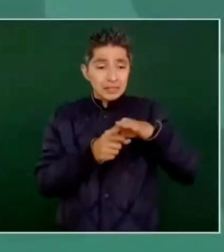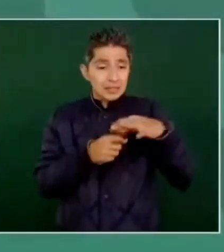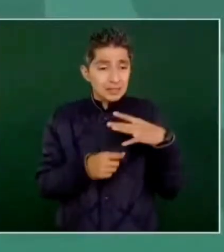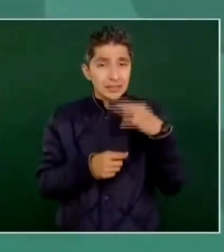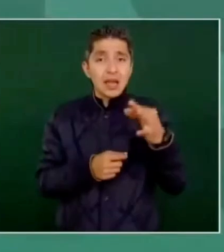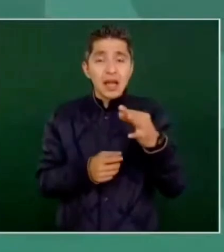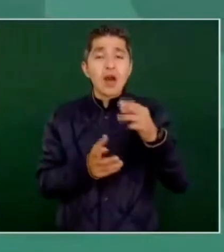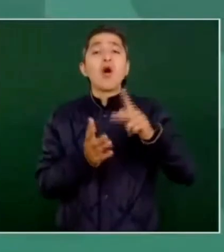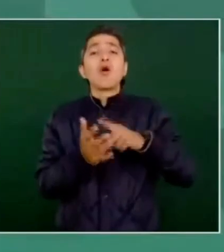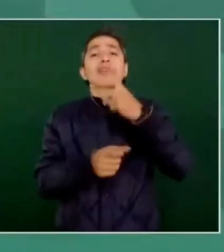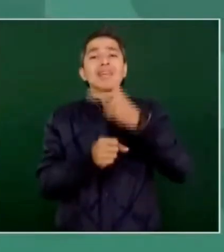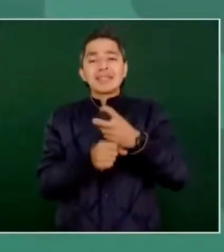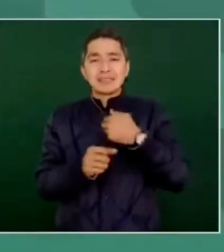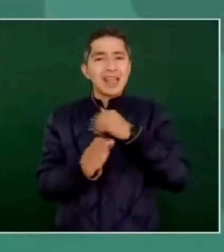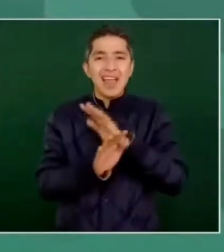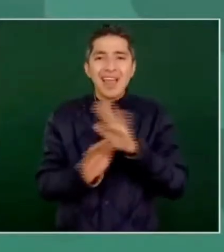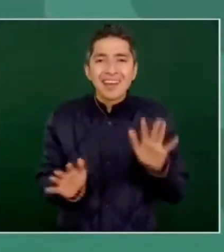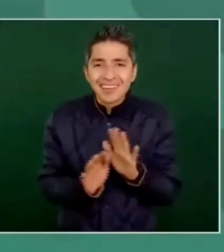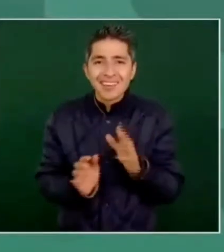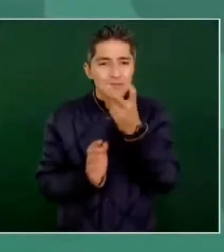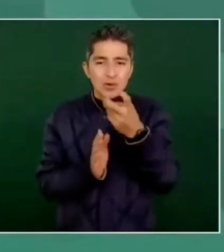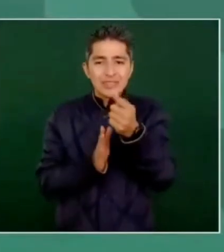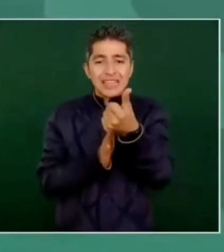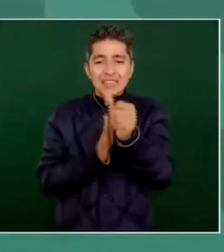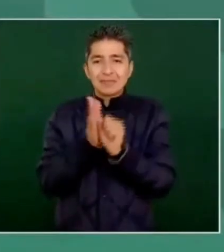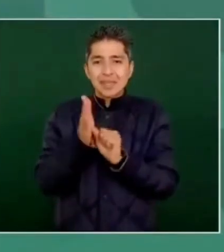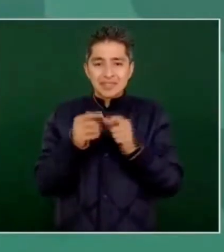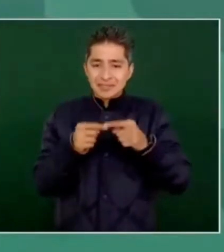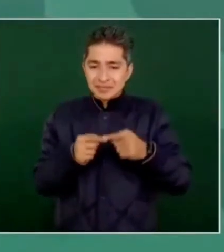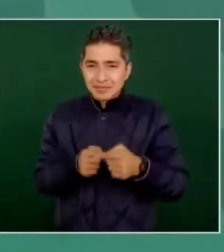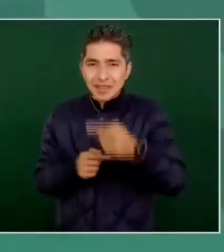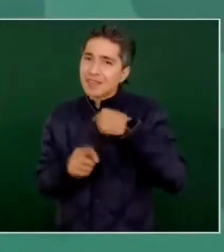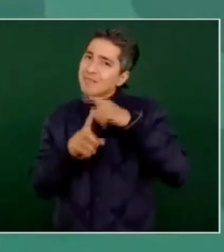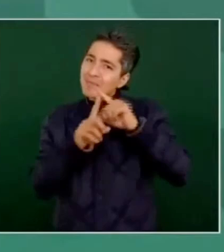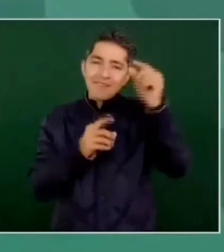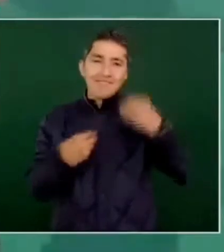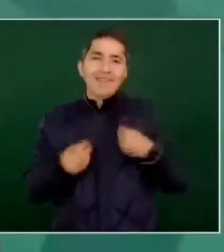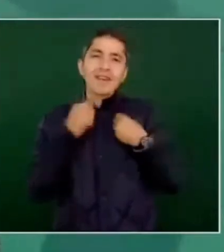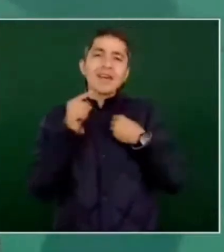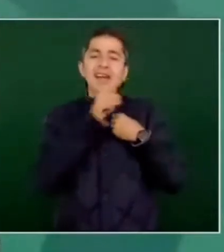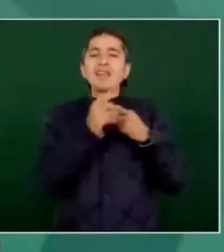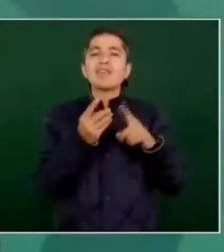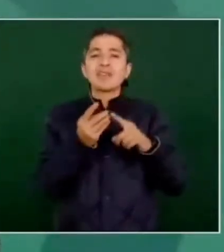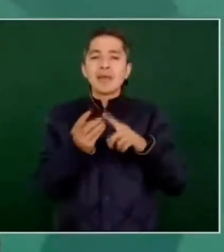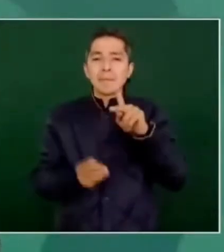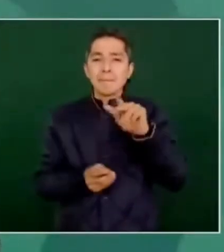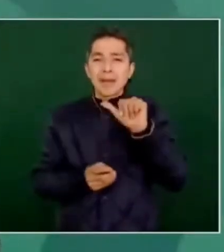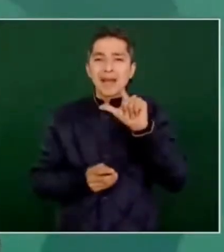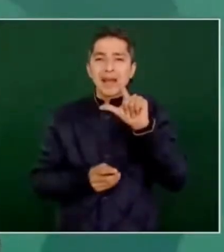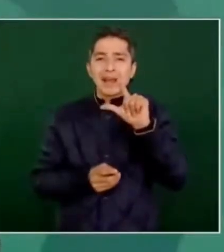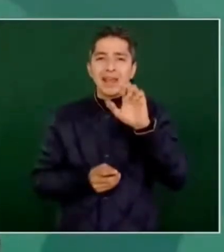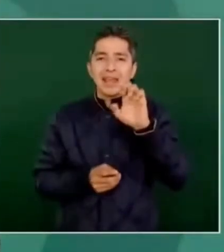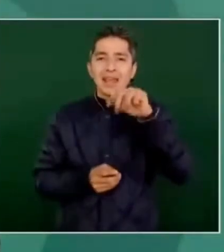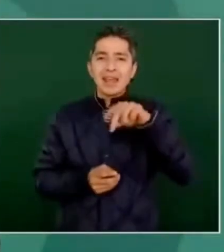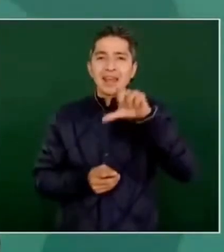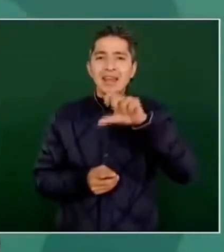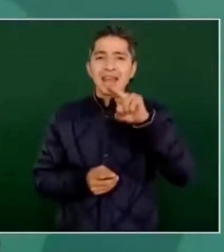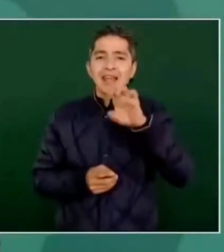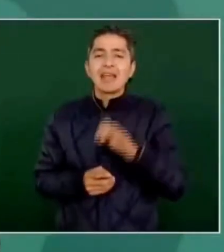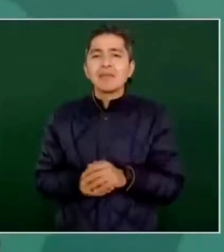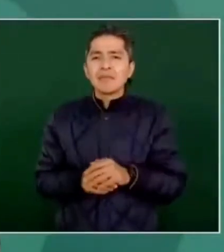ya me quedan nada más 6 meses y me voy a Palenque. Pero, ¿quién aprobó eso?